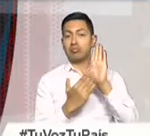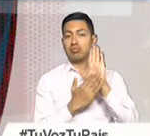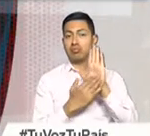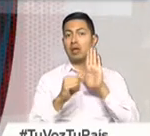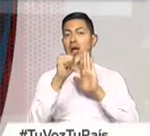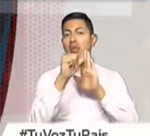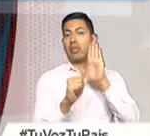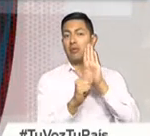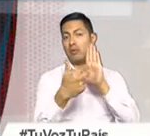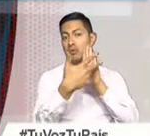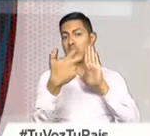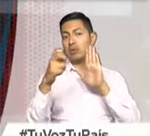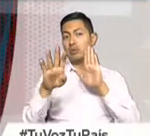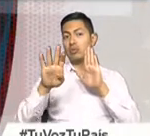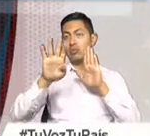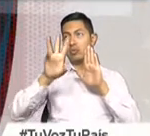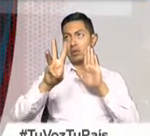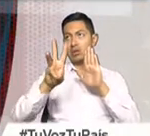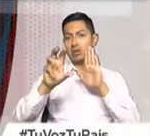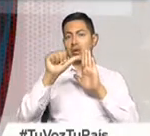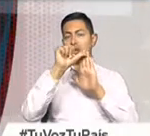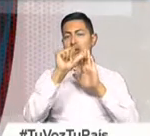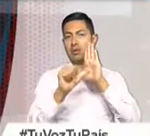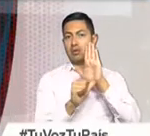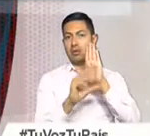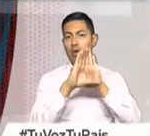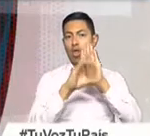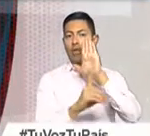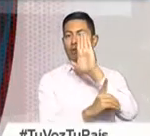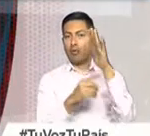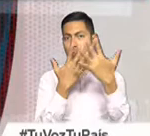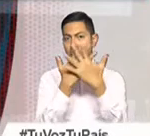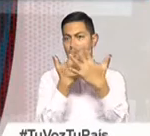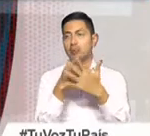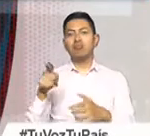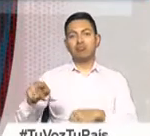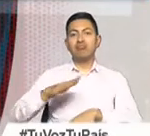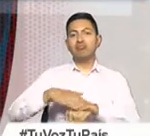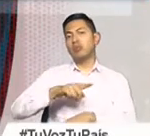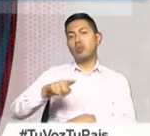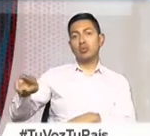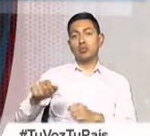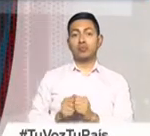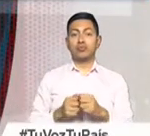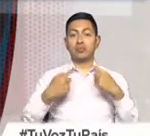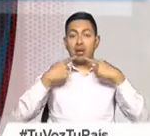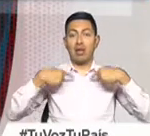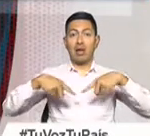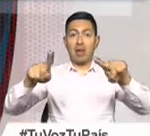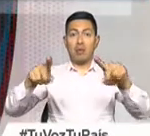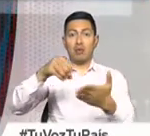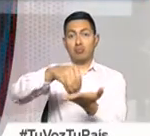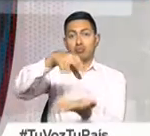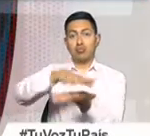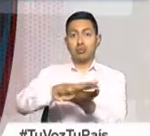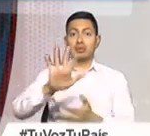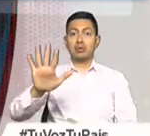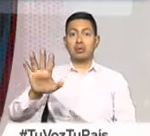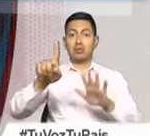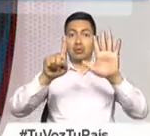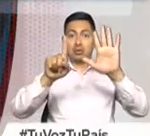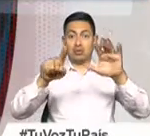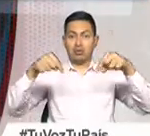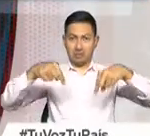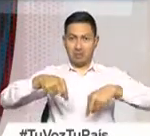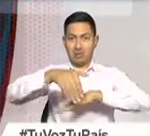artículo 346 del Código Orgánico Integral Penal. El decreto 56 emitido esta tarde le otorga